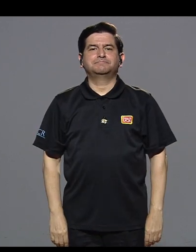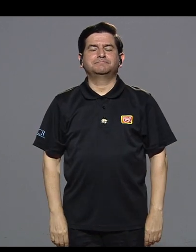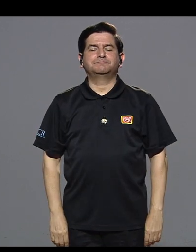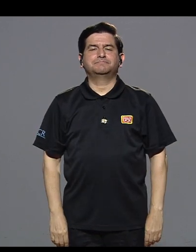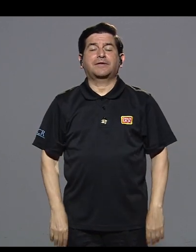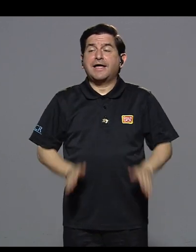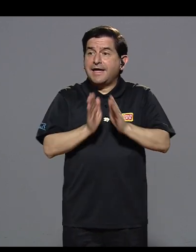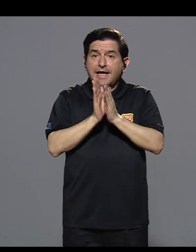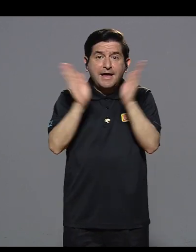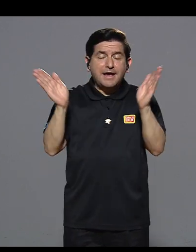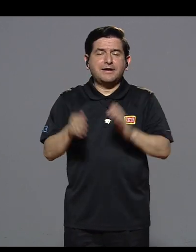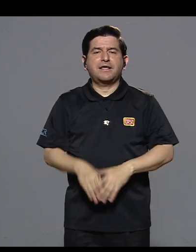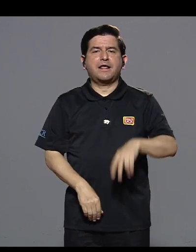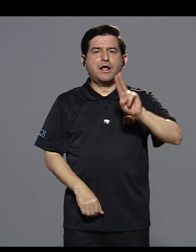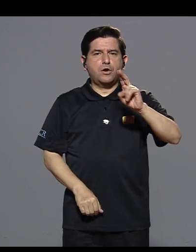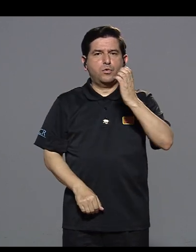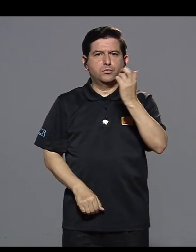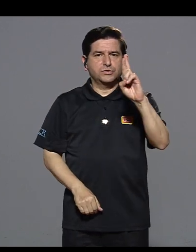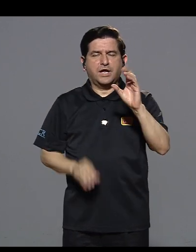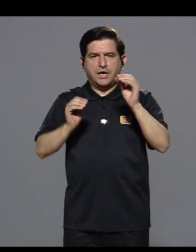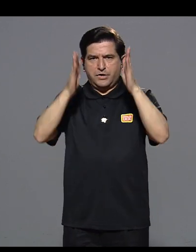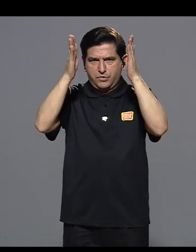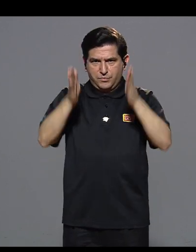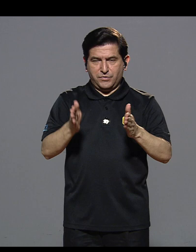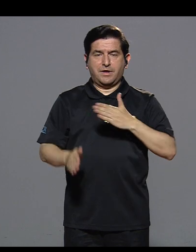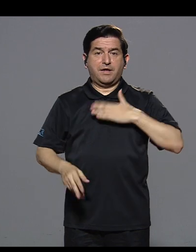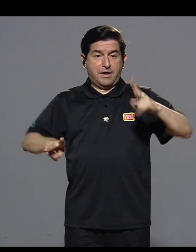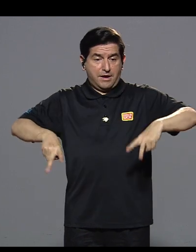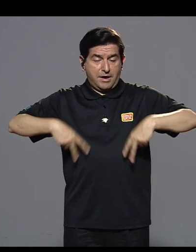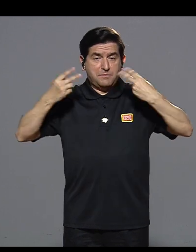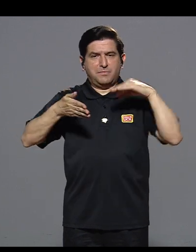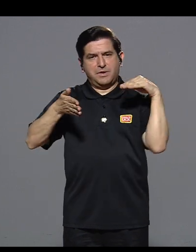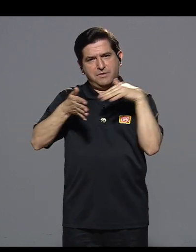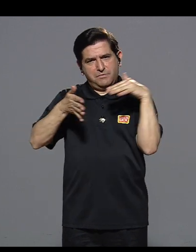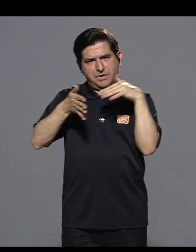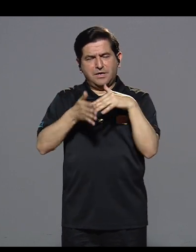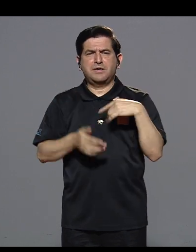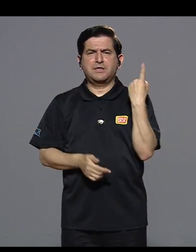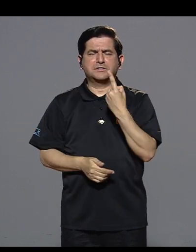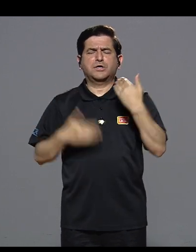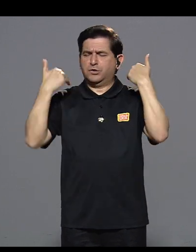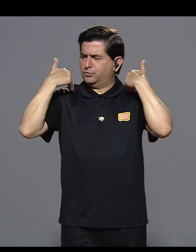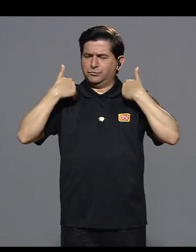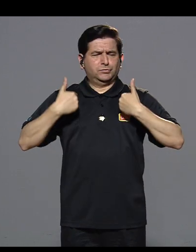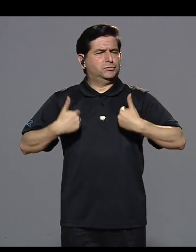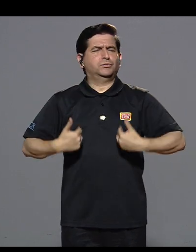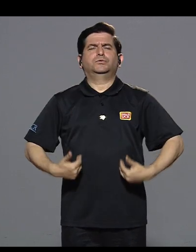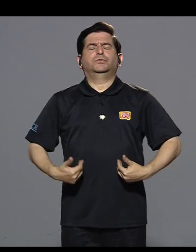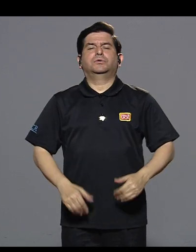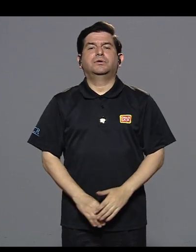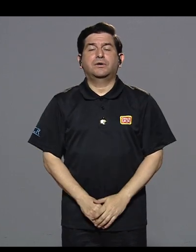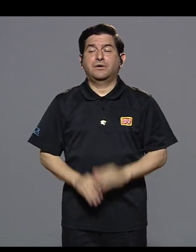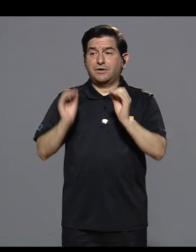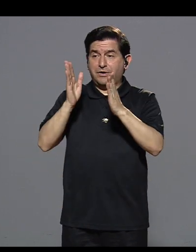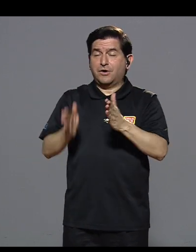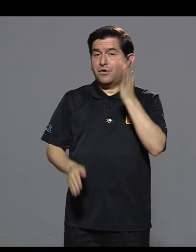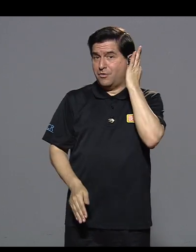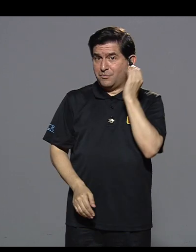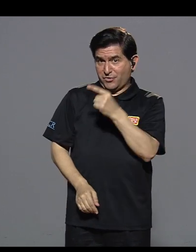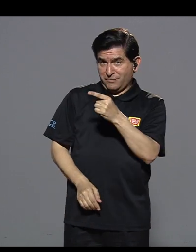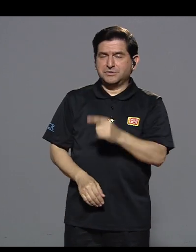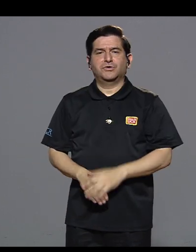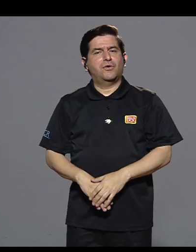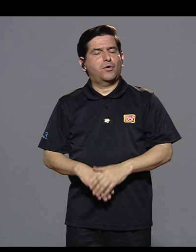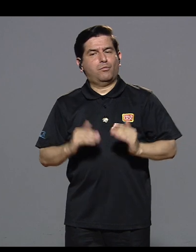Bueno, a nivel general de la UCR y profesores, en mi vida académica siempre han sido muy humanísticos, ¿verdad? Y con la